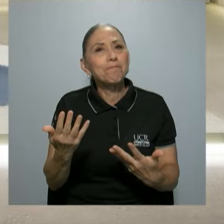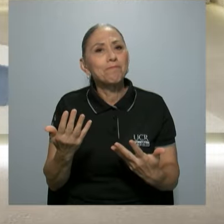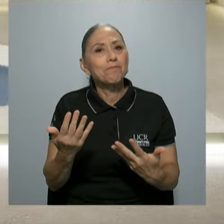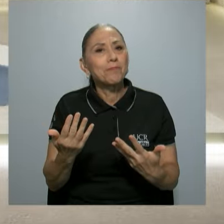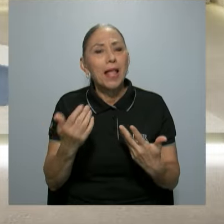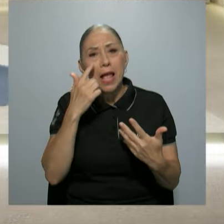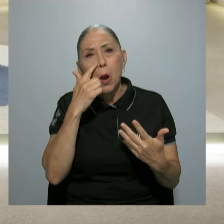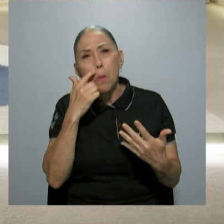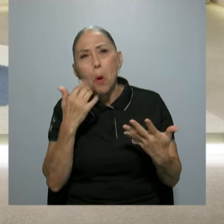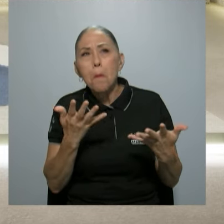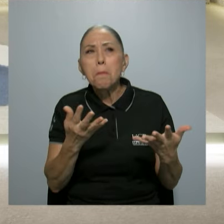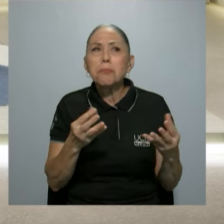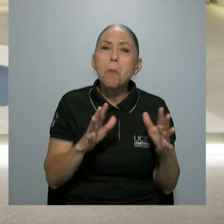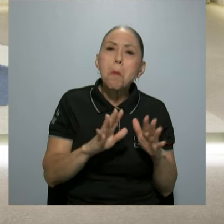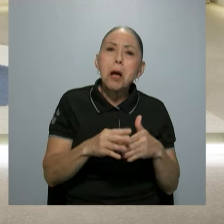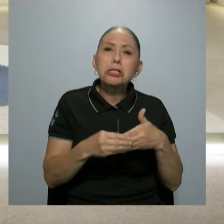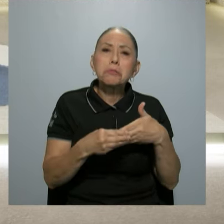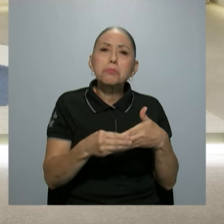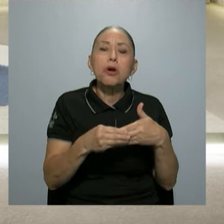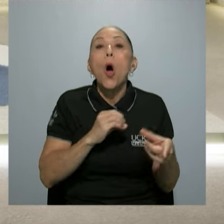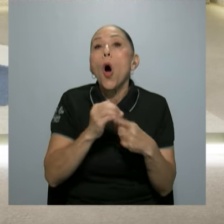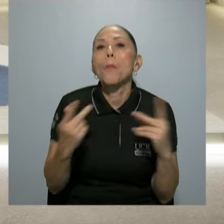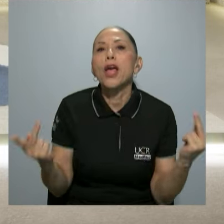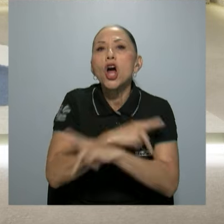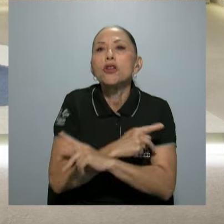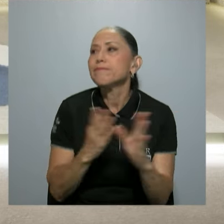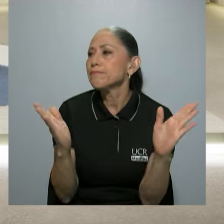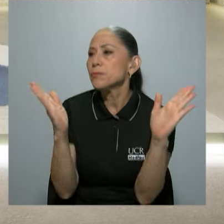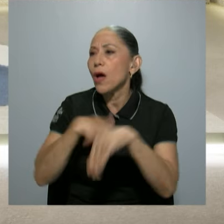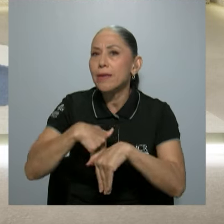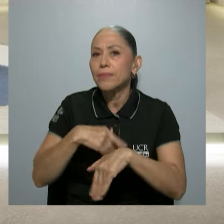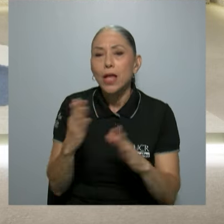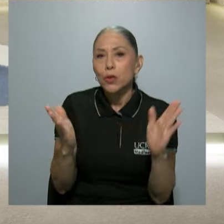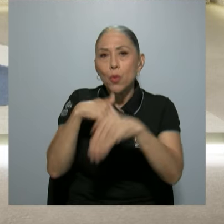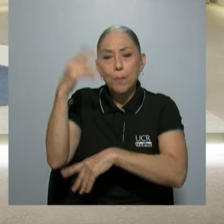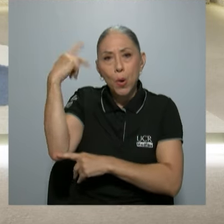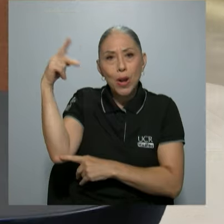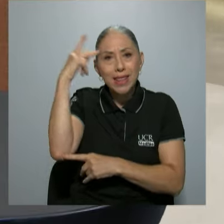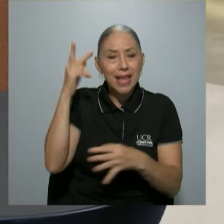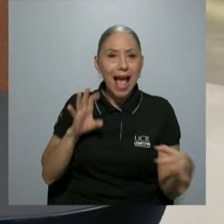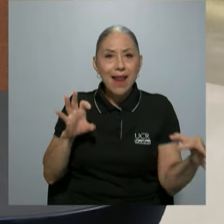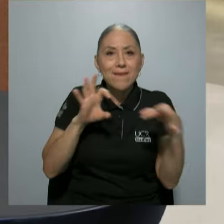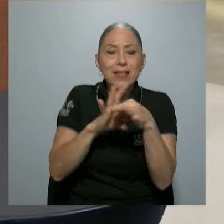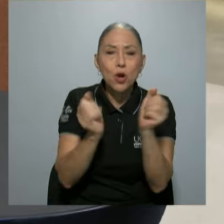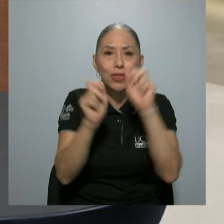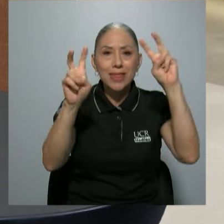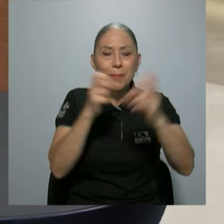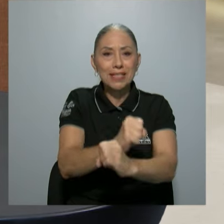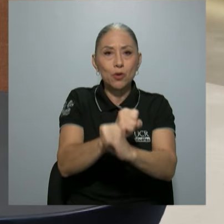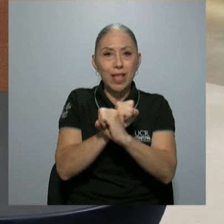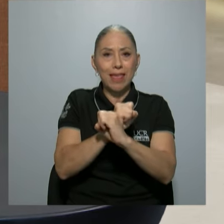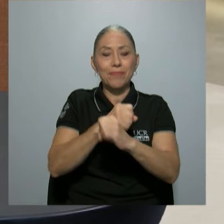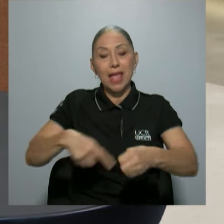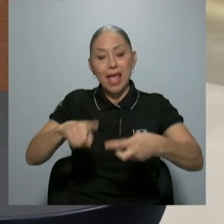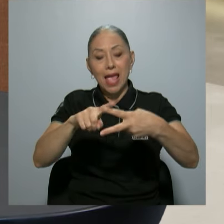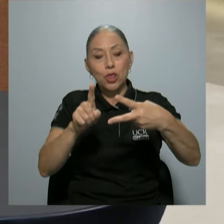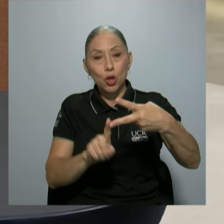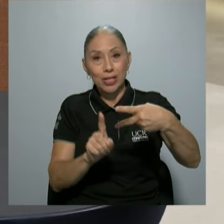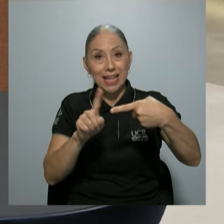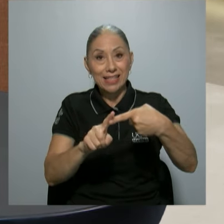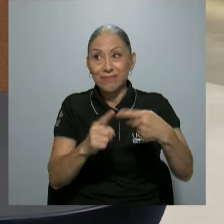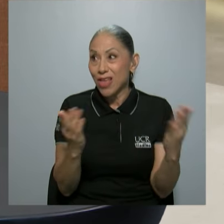laxa o peor aún, inexistente, una política inexistente en materia de seguridad, en dos líneas. Inexistente porque